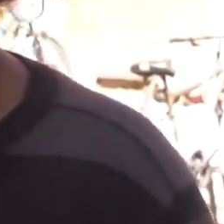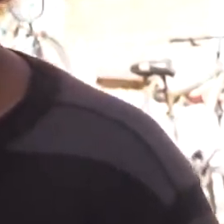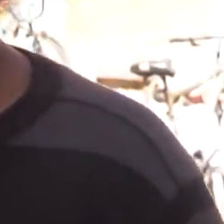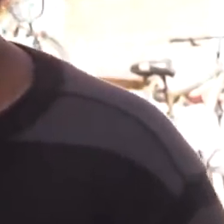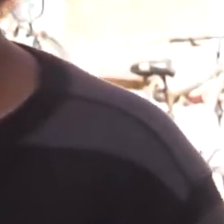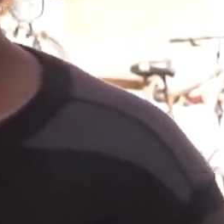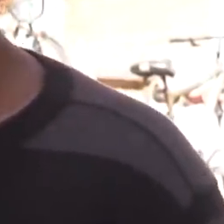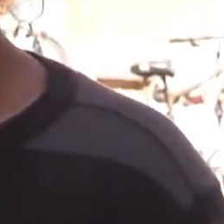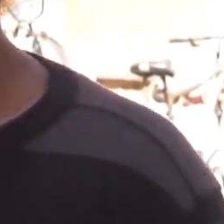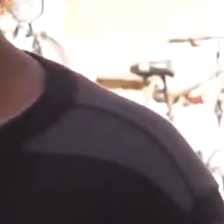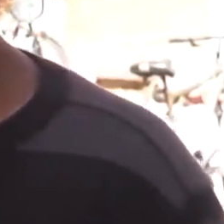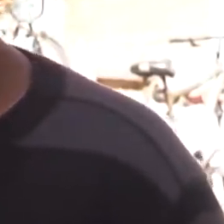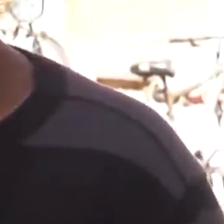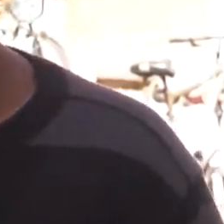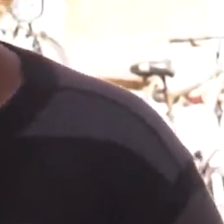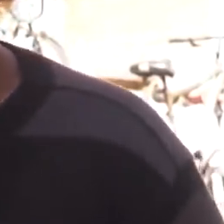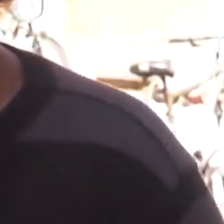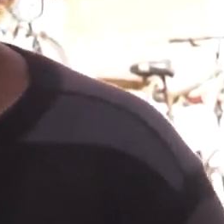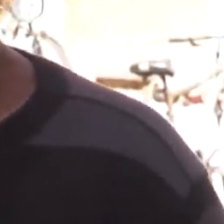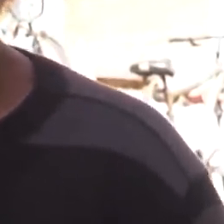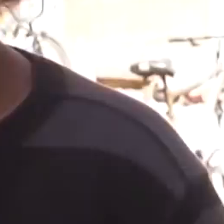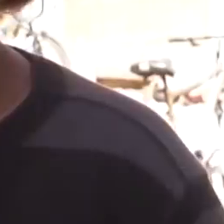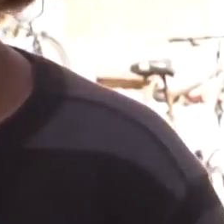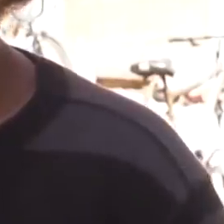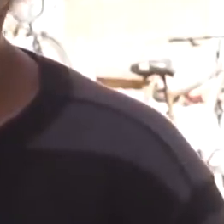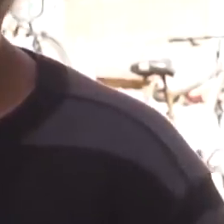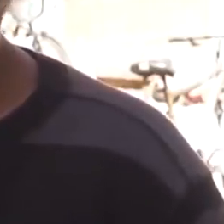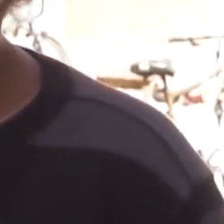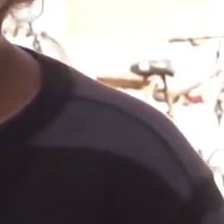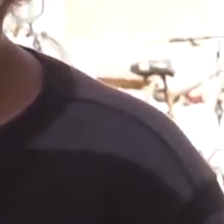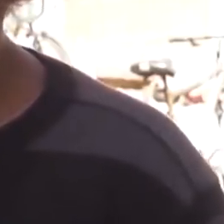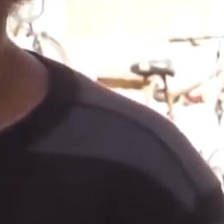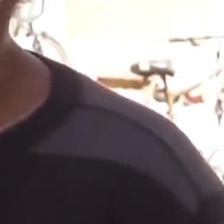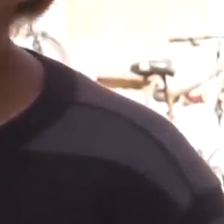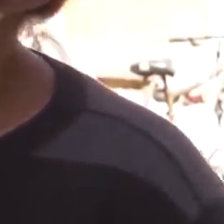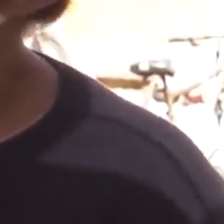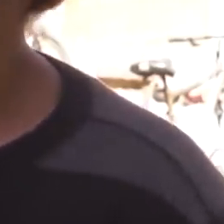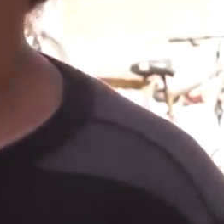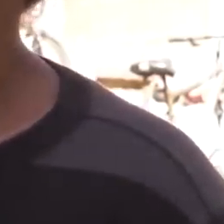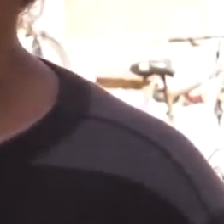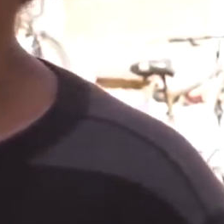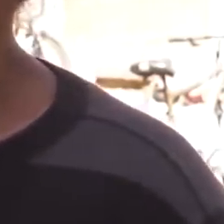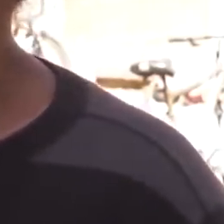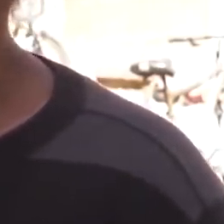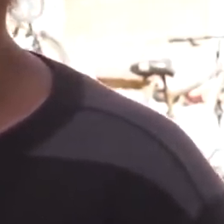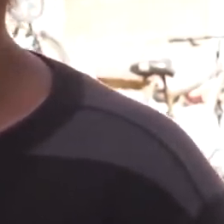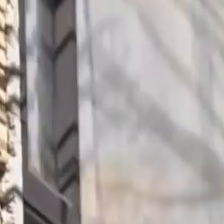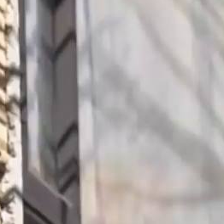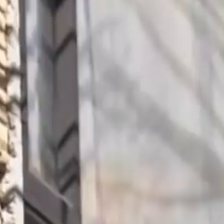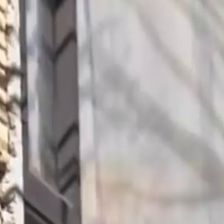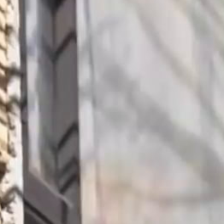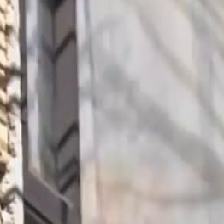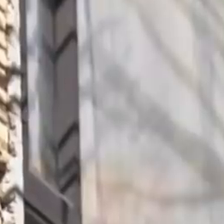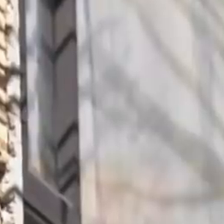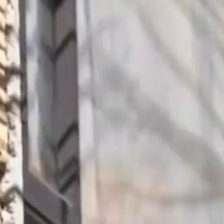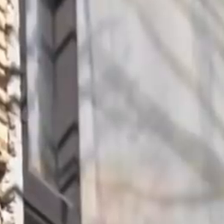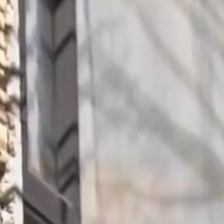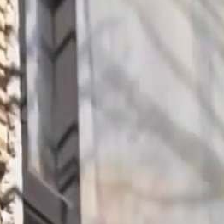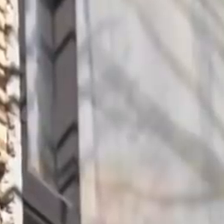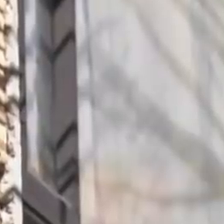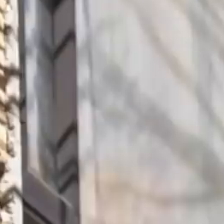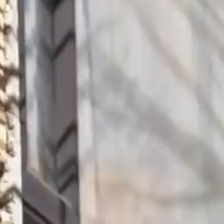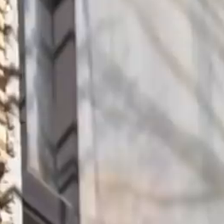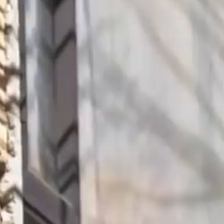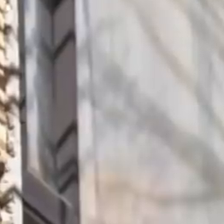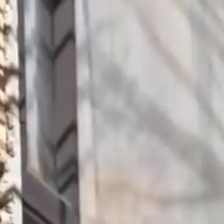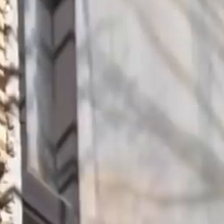uno aguanta. Pero los niños como solamente bienestarina o cualquier cosita así durante el día, una sola vez al día. Estrictas sectorizadas es